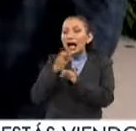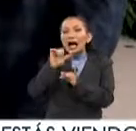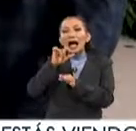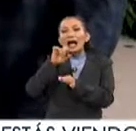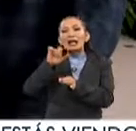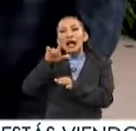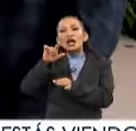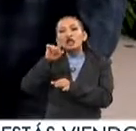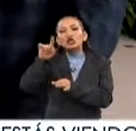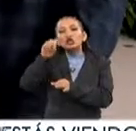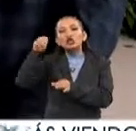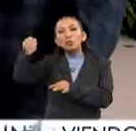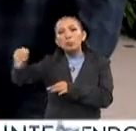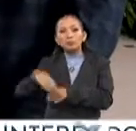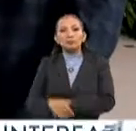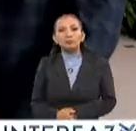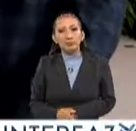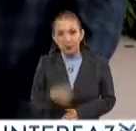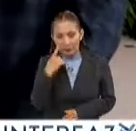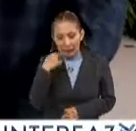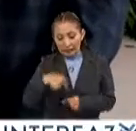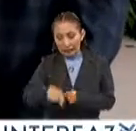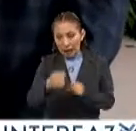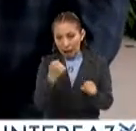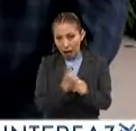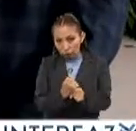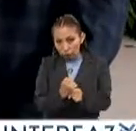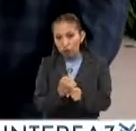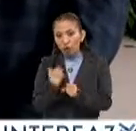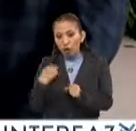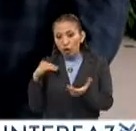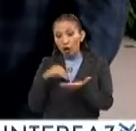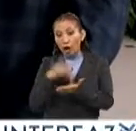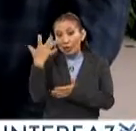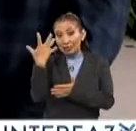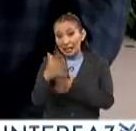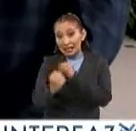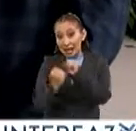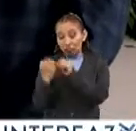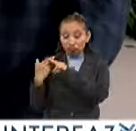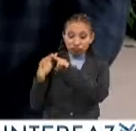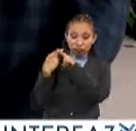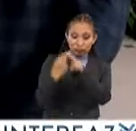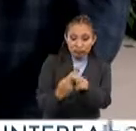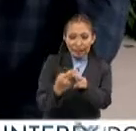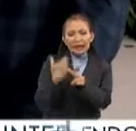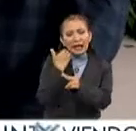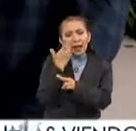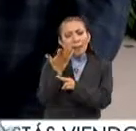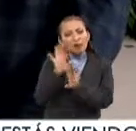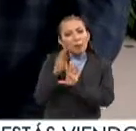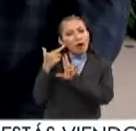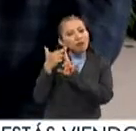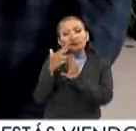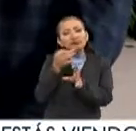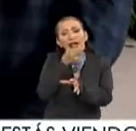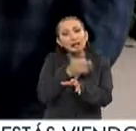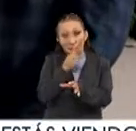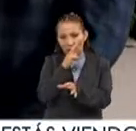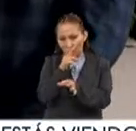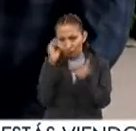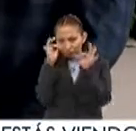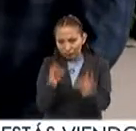Zoom. Bueno, este año arribamos a nuestro 10º aniversario y lo queremos conmemorar de la mejor